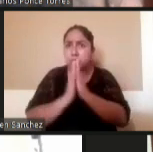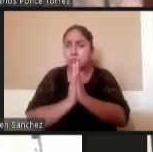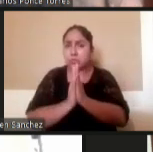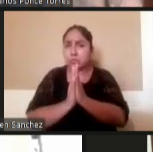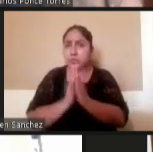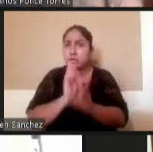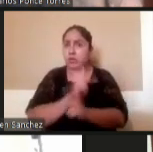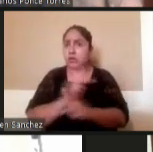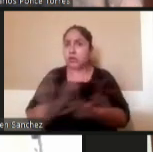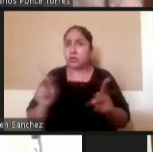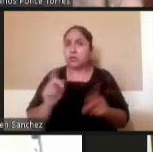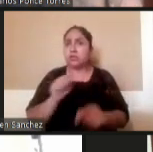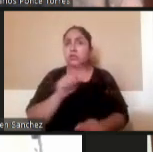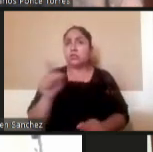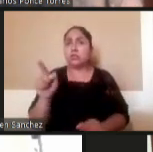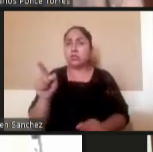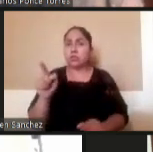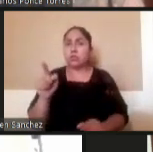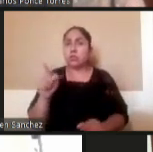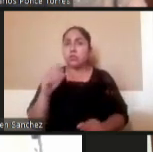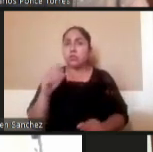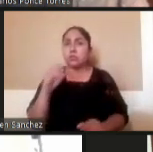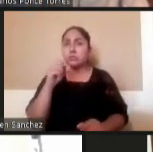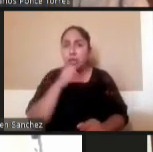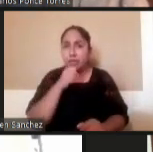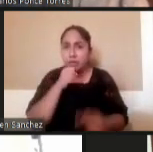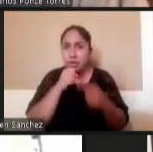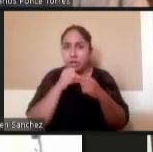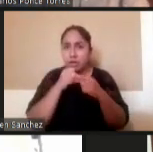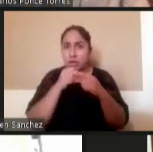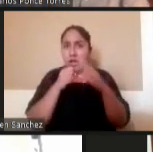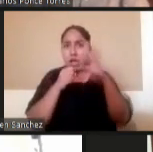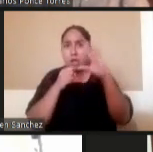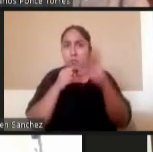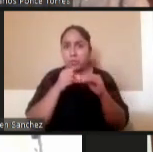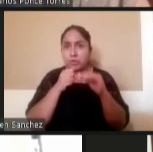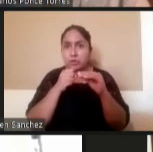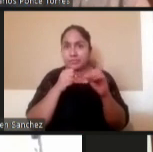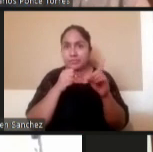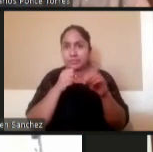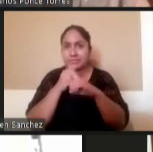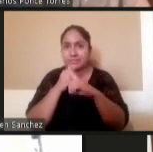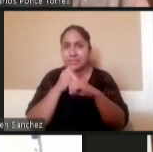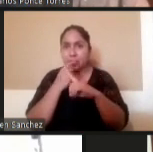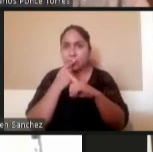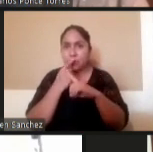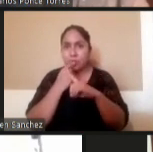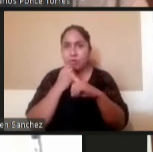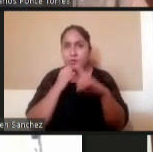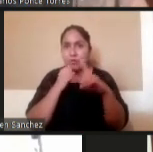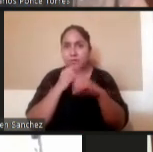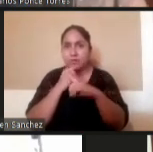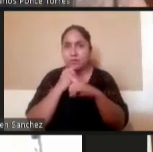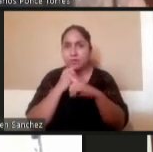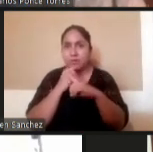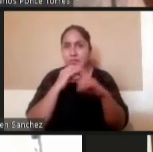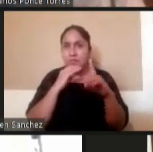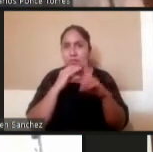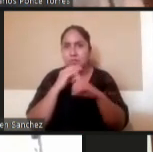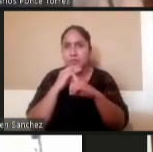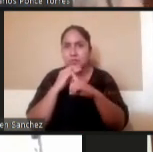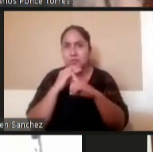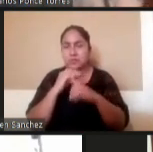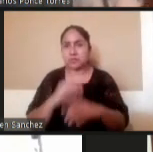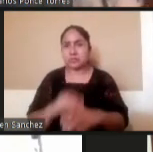pido mantener sus micrófonos cerrados. Señor regidor Silva. Señora María